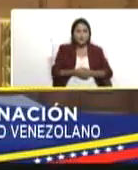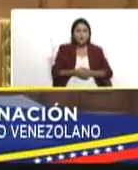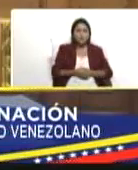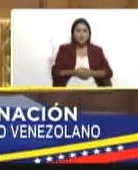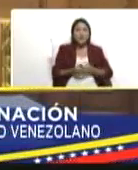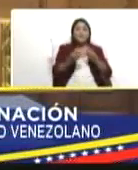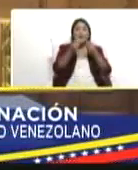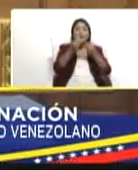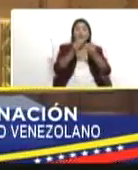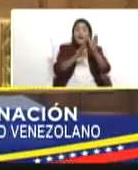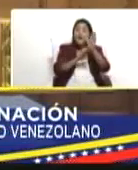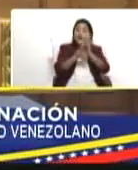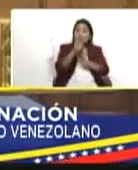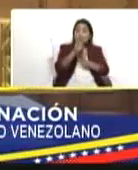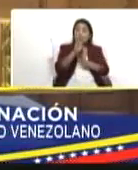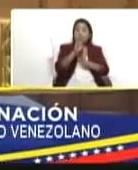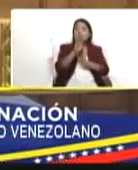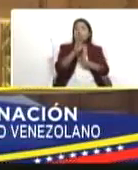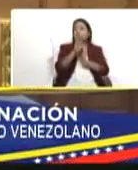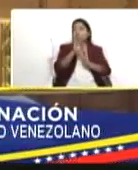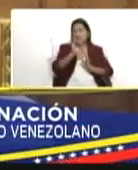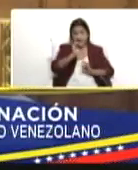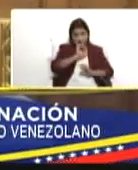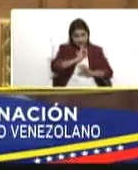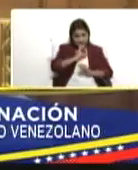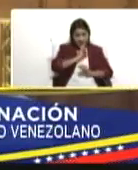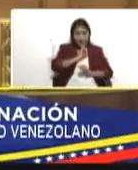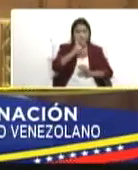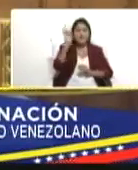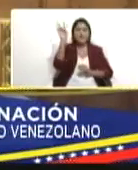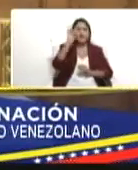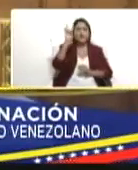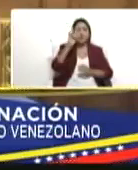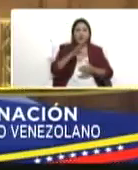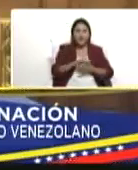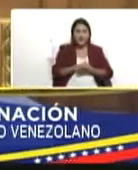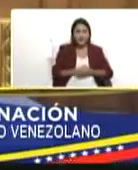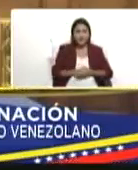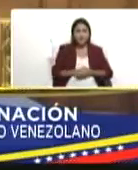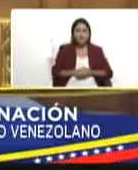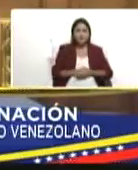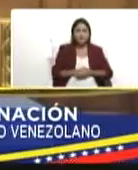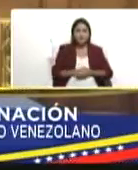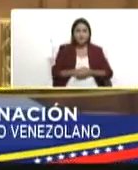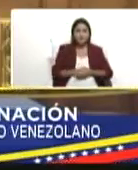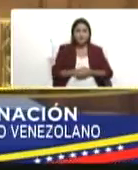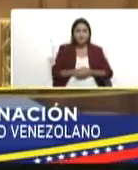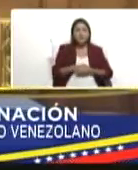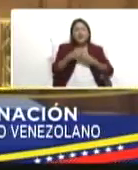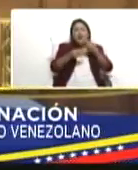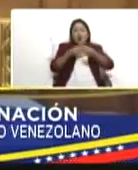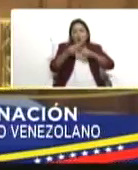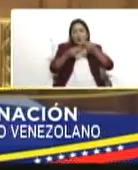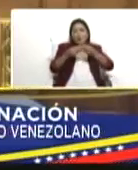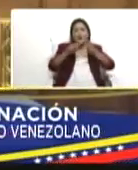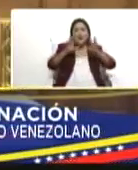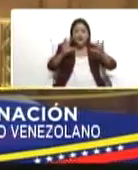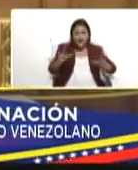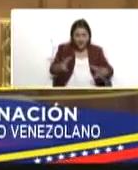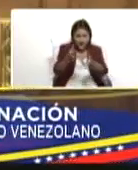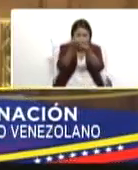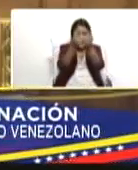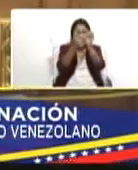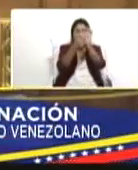desarrollo de una Poderosa identidad nacional que se exprese en el rescate de toda nuestra